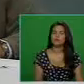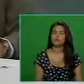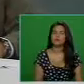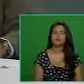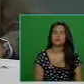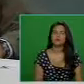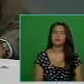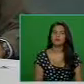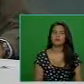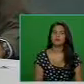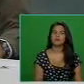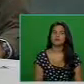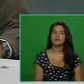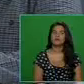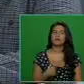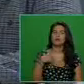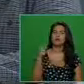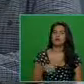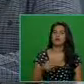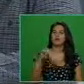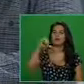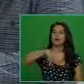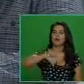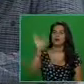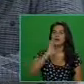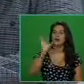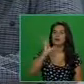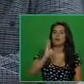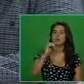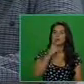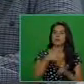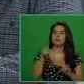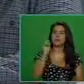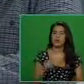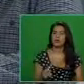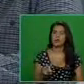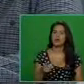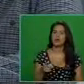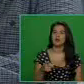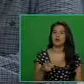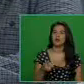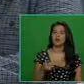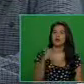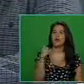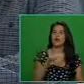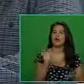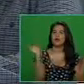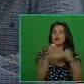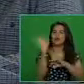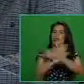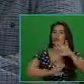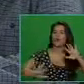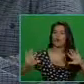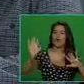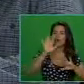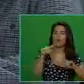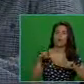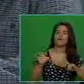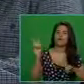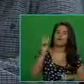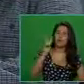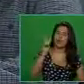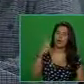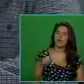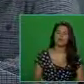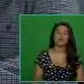ubicarles? Bueno, nosotros estamos ubicados aquí en la ciudad de Caracas, sin embargo tenemos oficinas en todos los estados del país. No